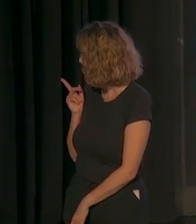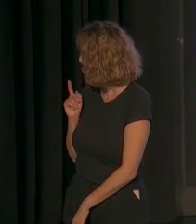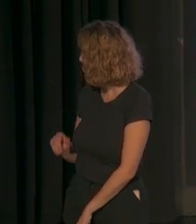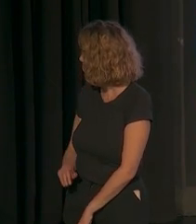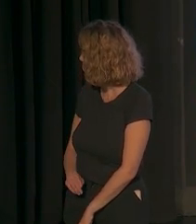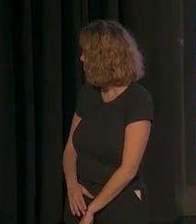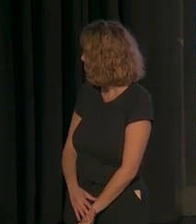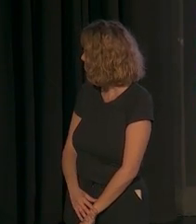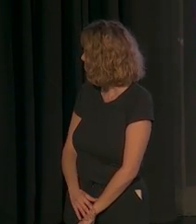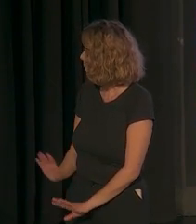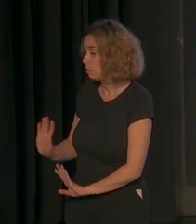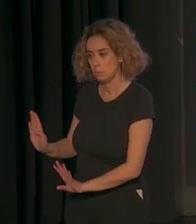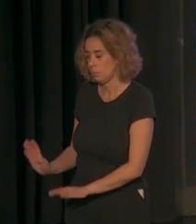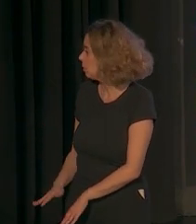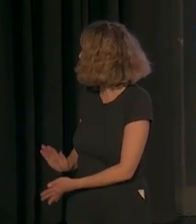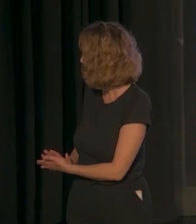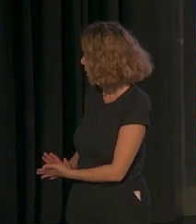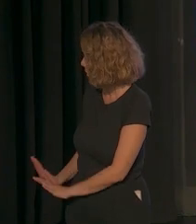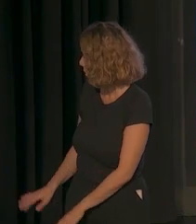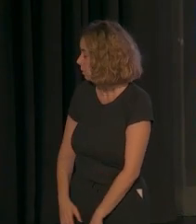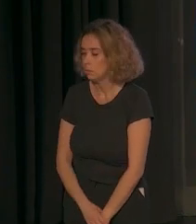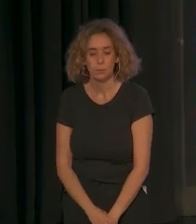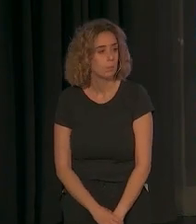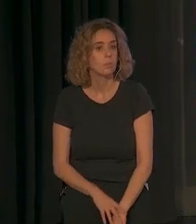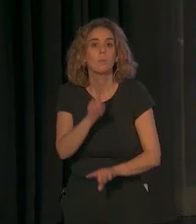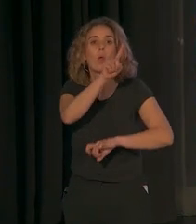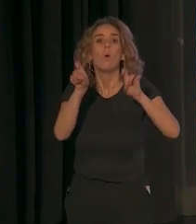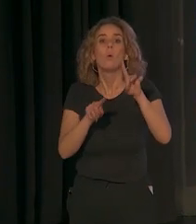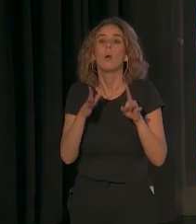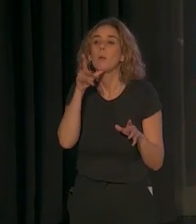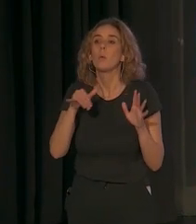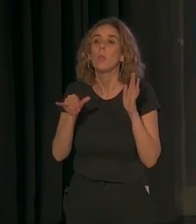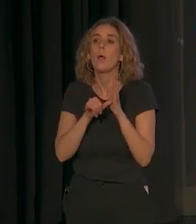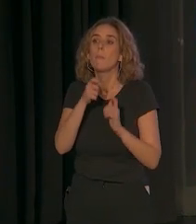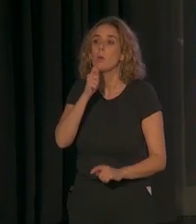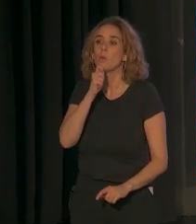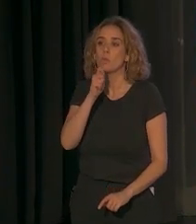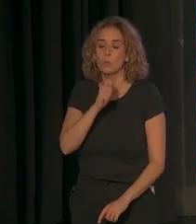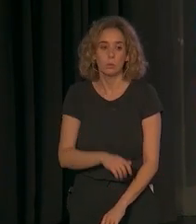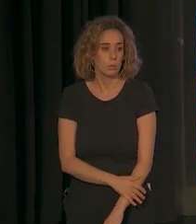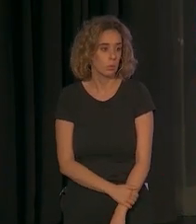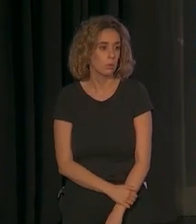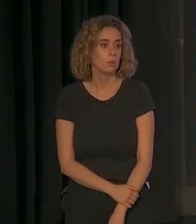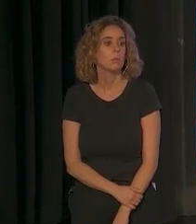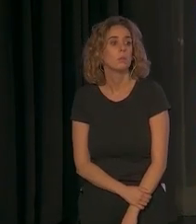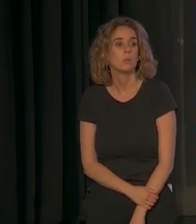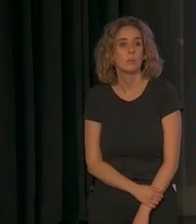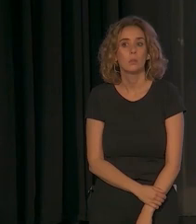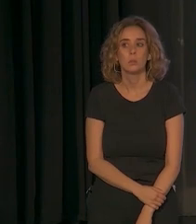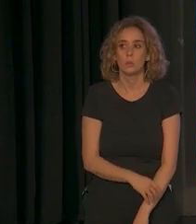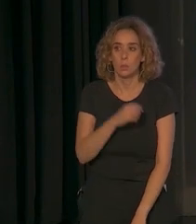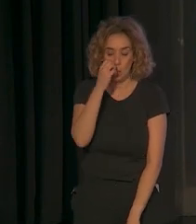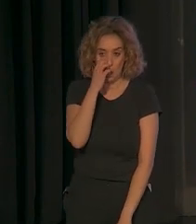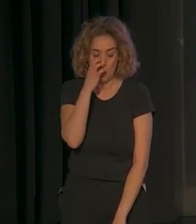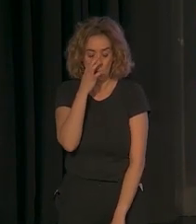We have one question here. I don't know if you can get them a mic, please.